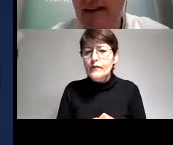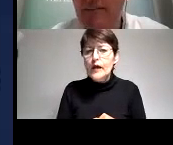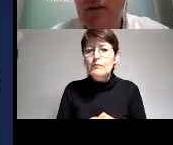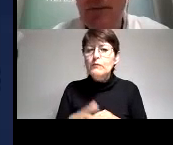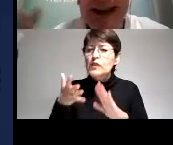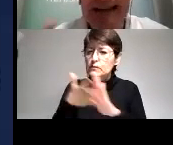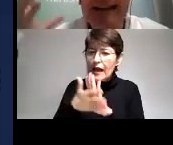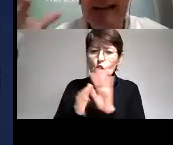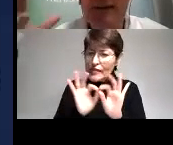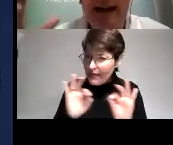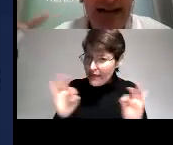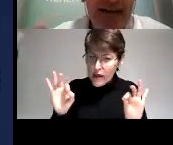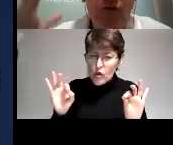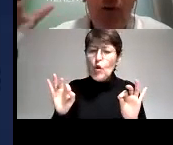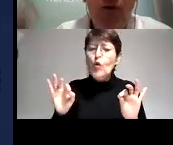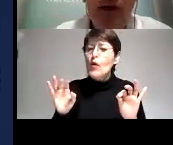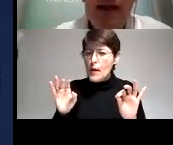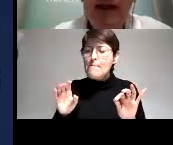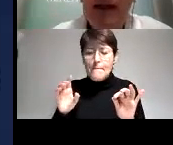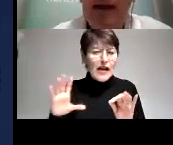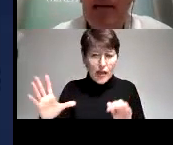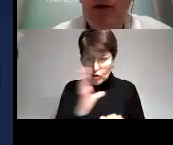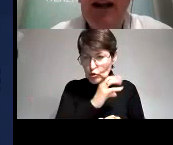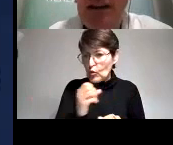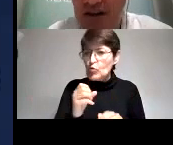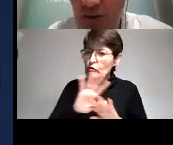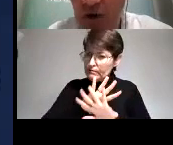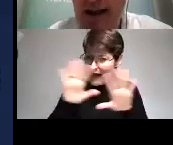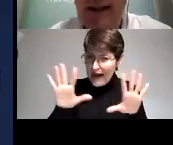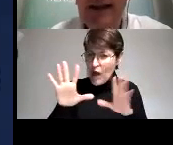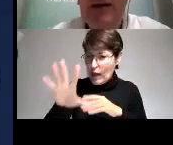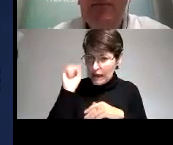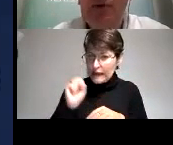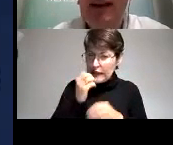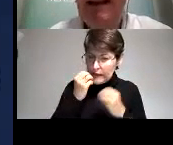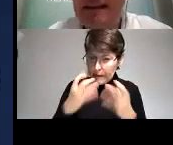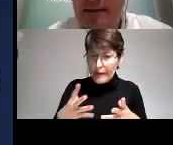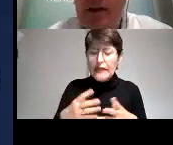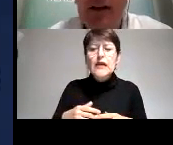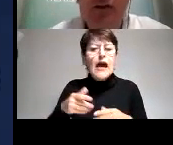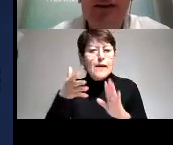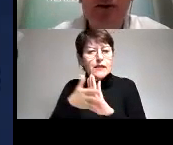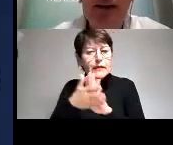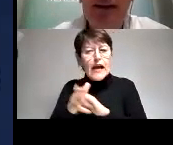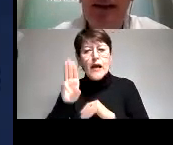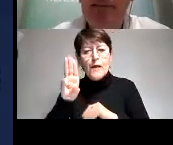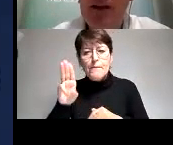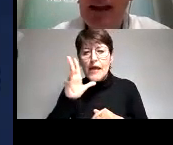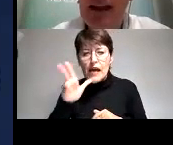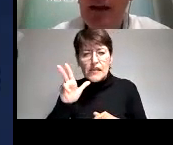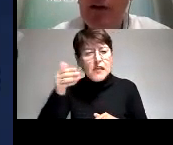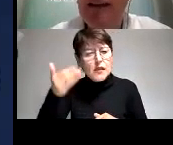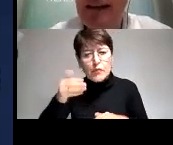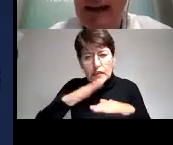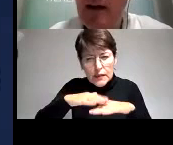más sencilla posible para que entendamos un poco por qué el pH es importante, por qué la acidez puede resultar importante y por